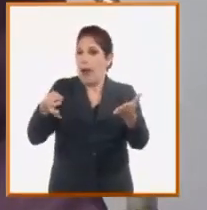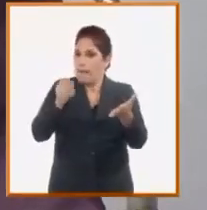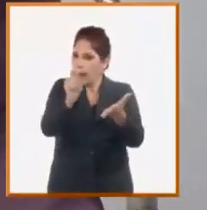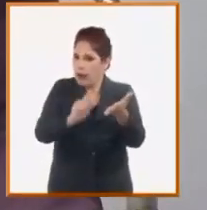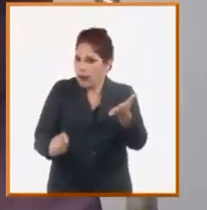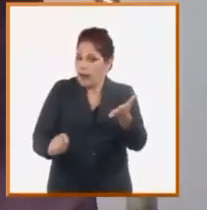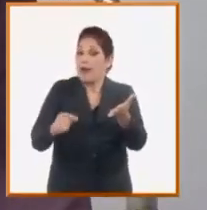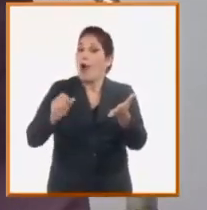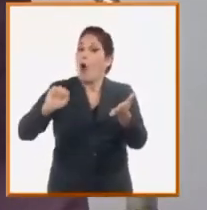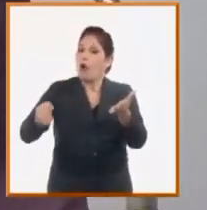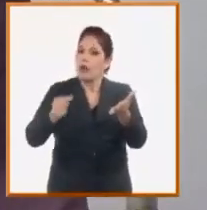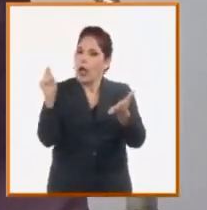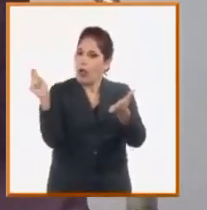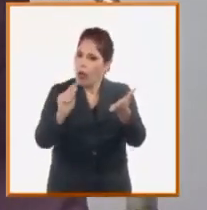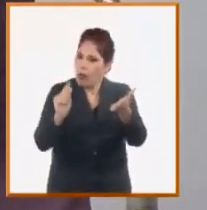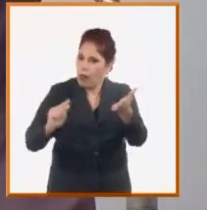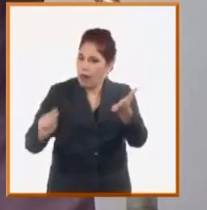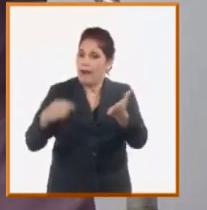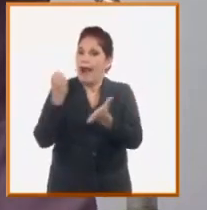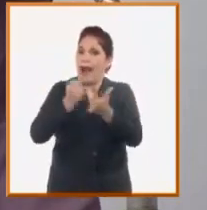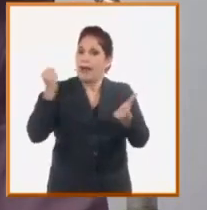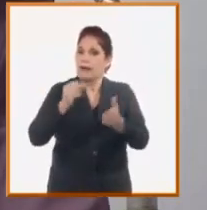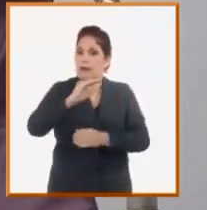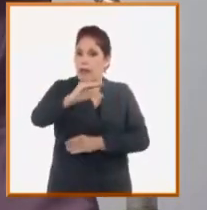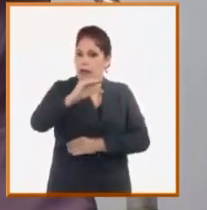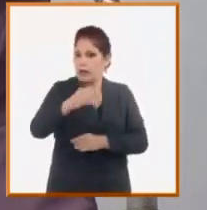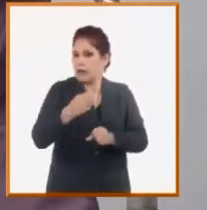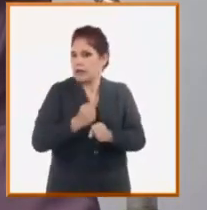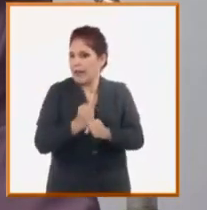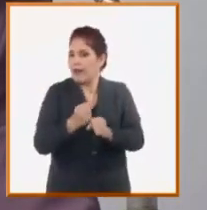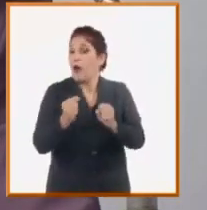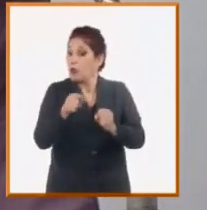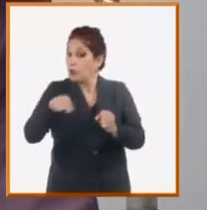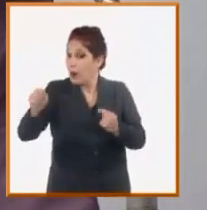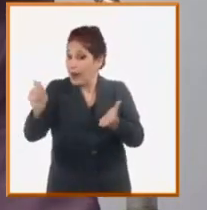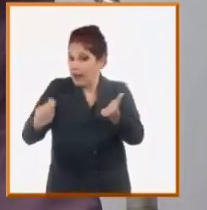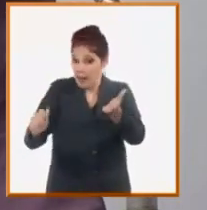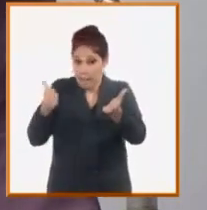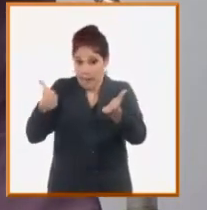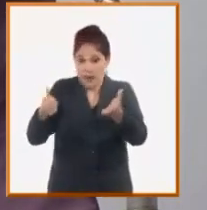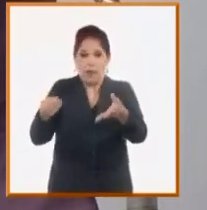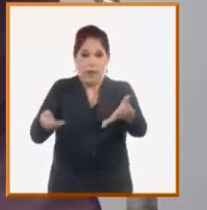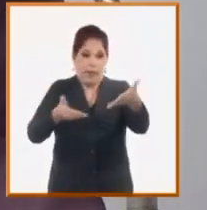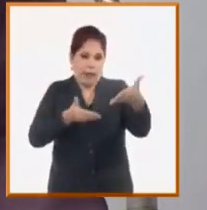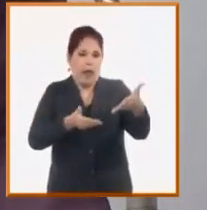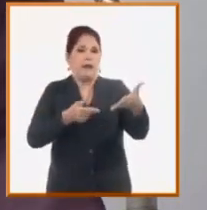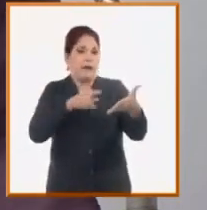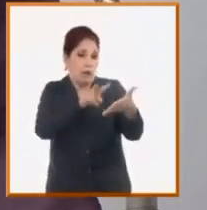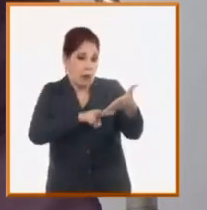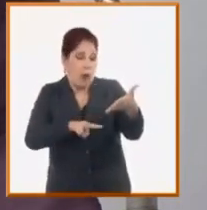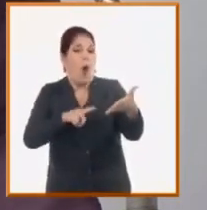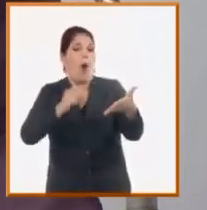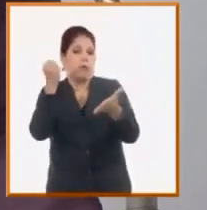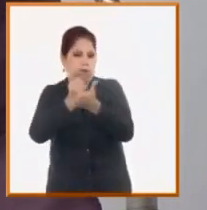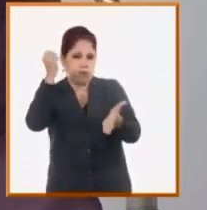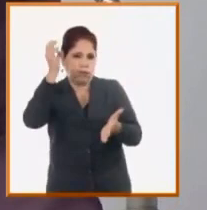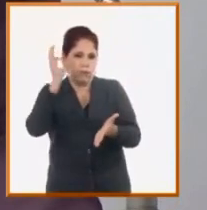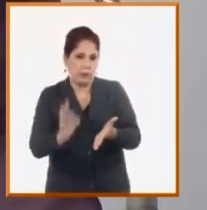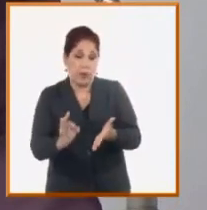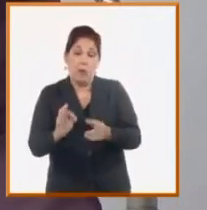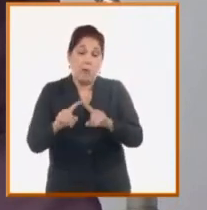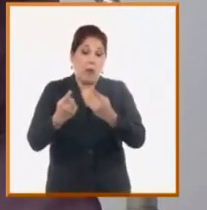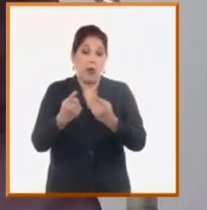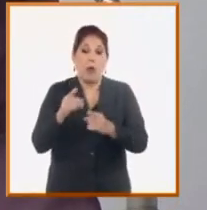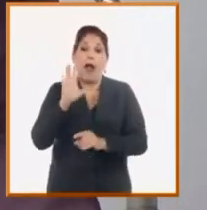las obligaciones que llevan en la atención y las garantías de trabajo que llevan y derechos laborales que tienen también